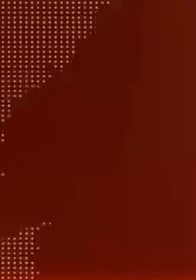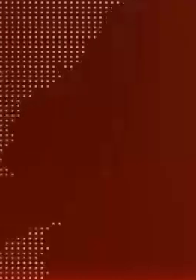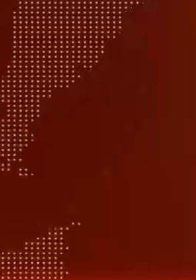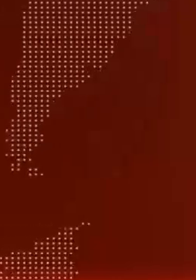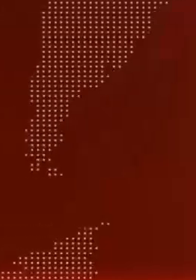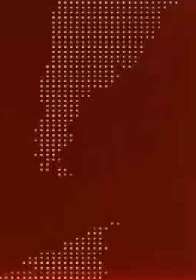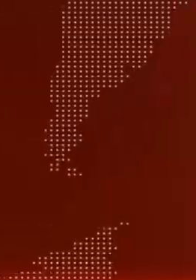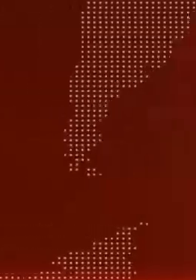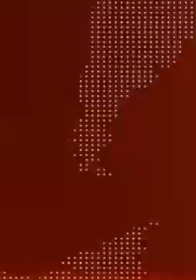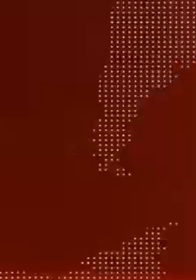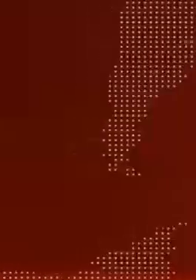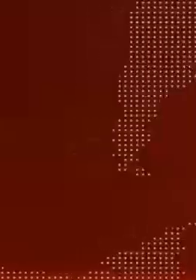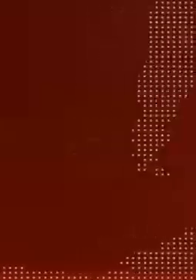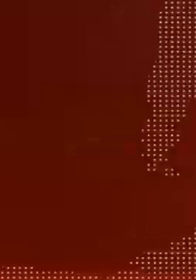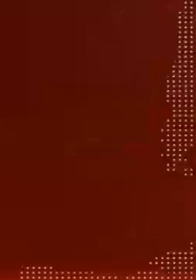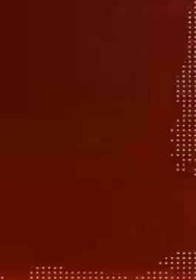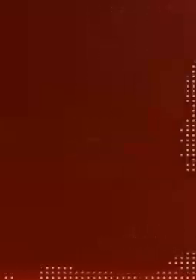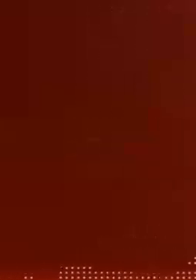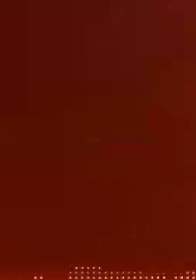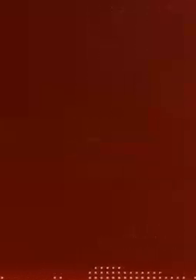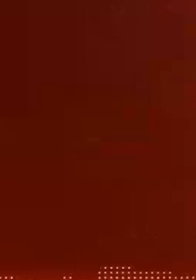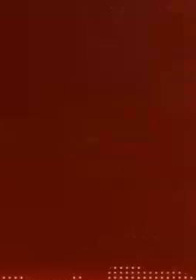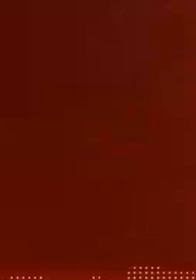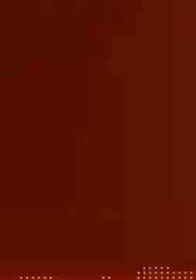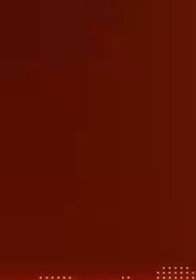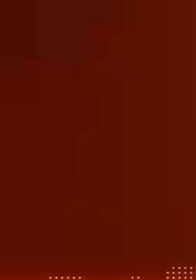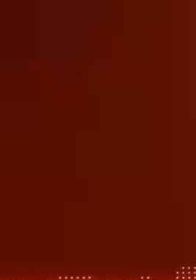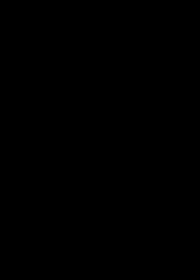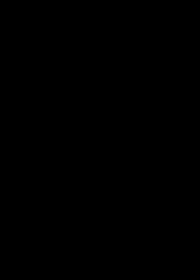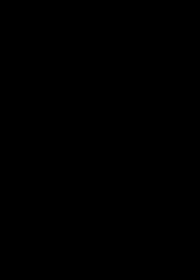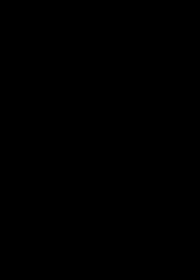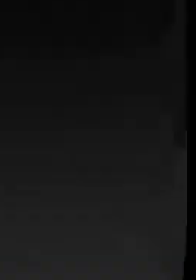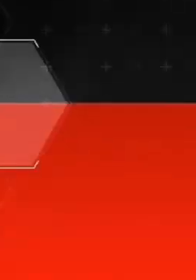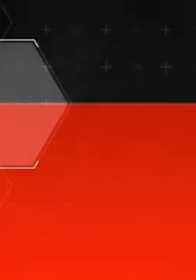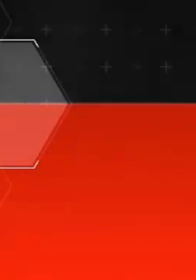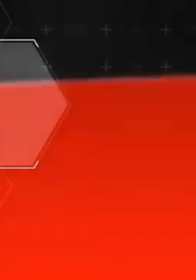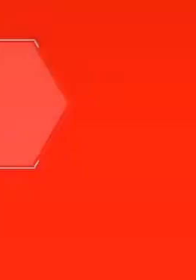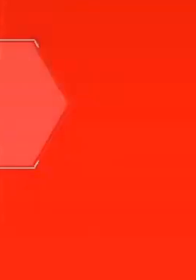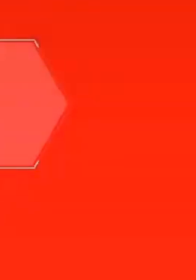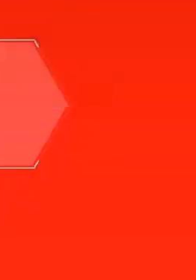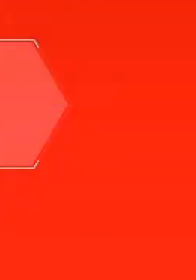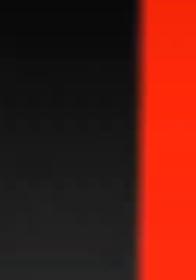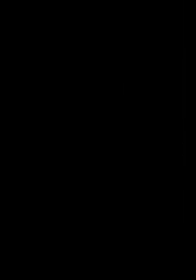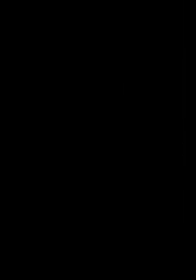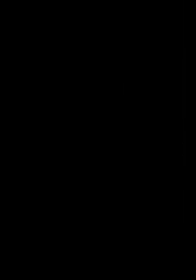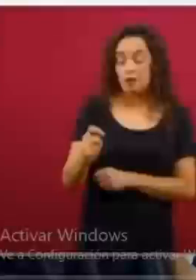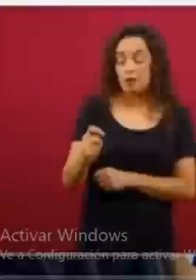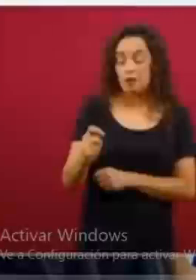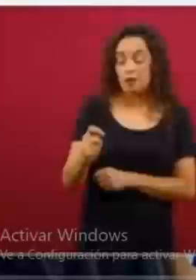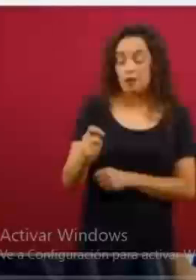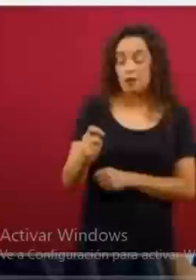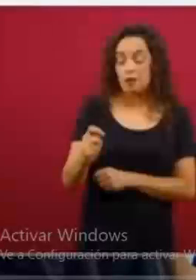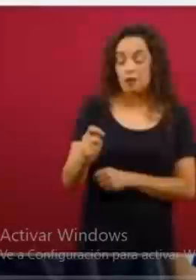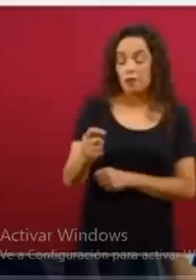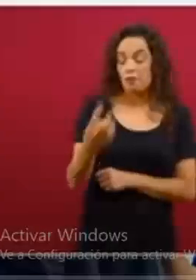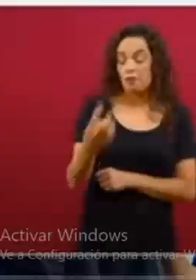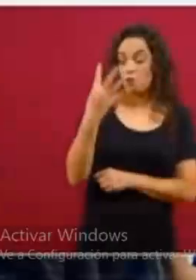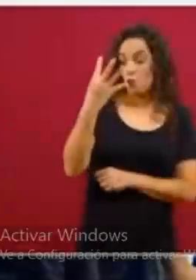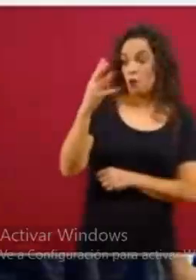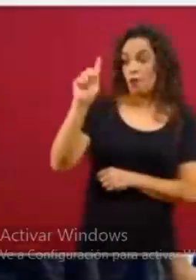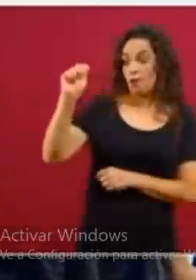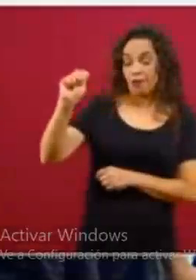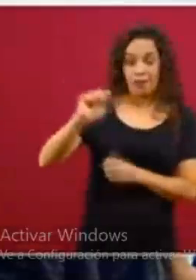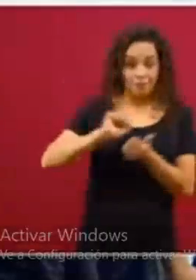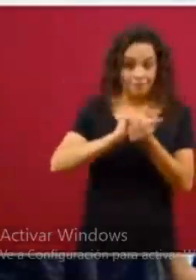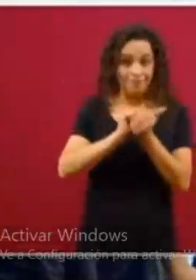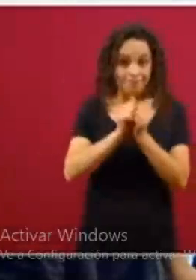todo lo que nos va a traer el Banco del Bienestar. Así que, bueno, pues vámonos aquí a la pantalla. Aquí está. La primera,